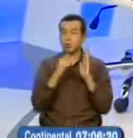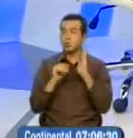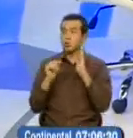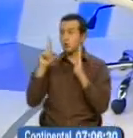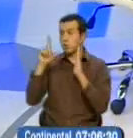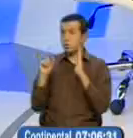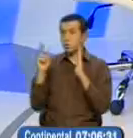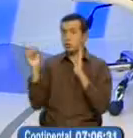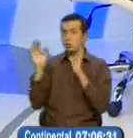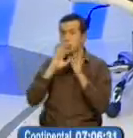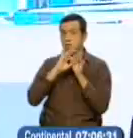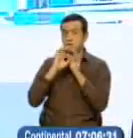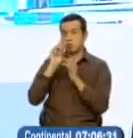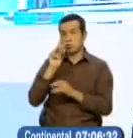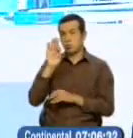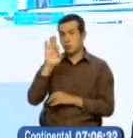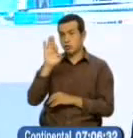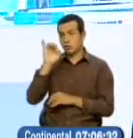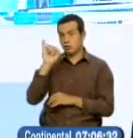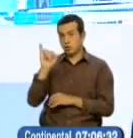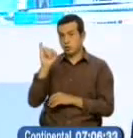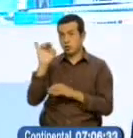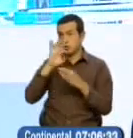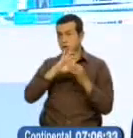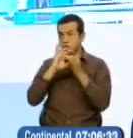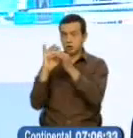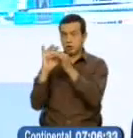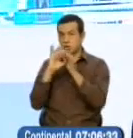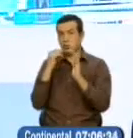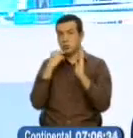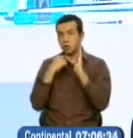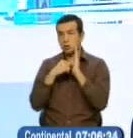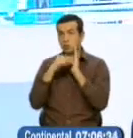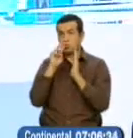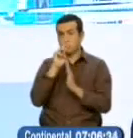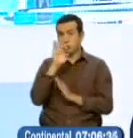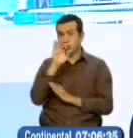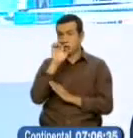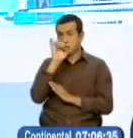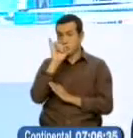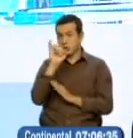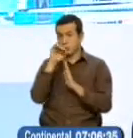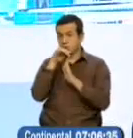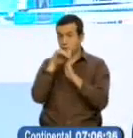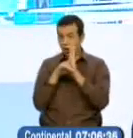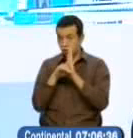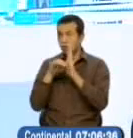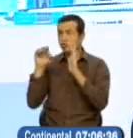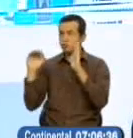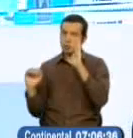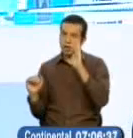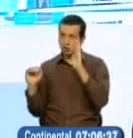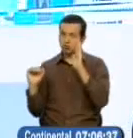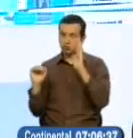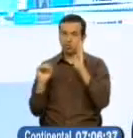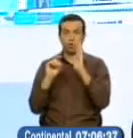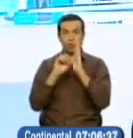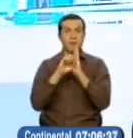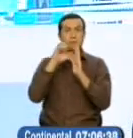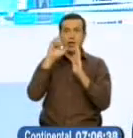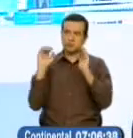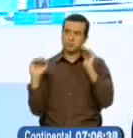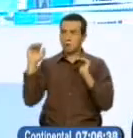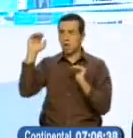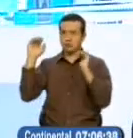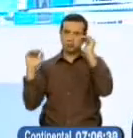ser indexada al WTI, es decir, a menor WTI, menor tarifa, a mayor WTI, mayor